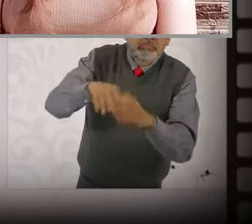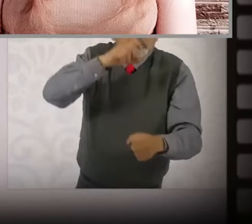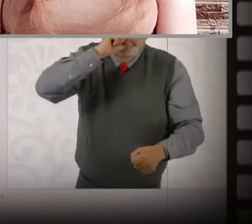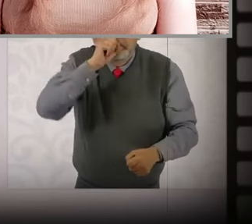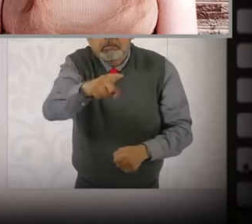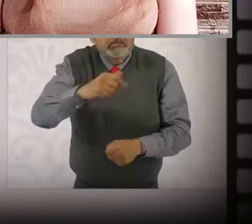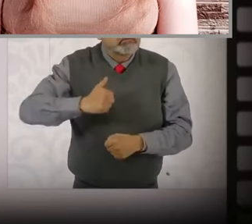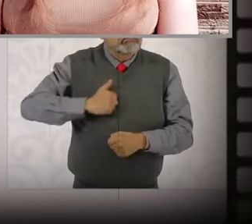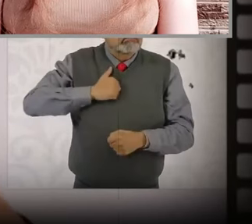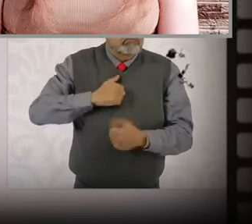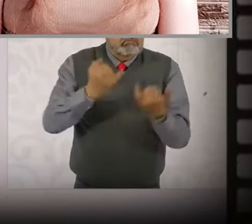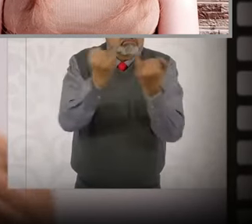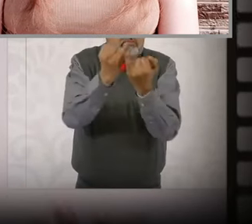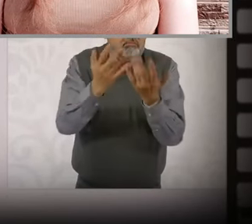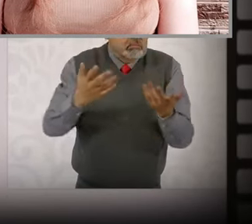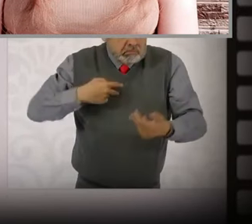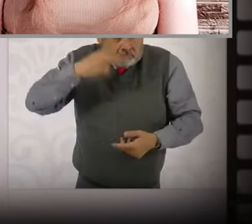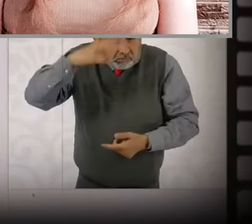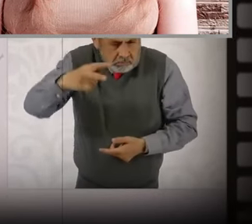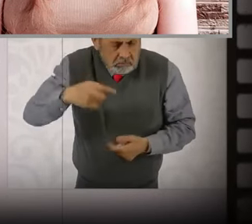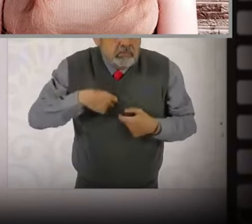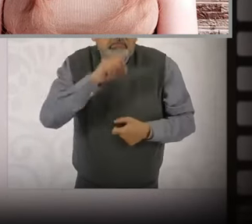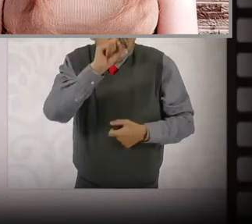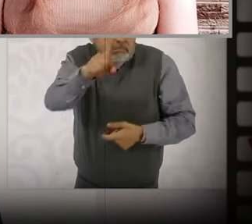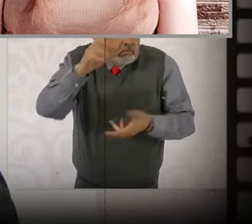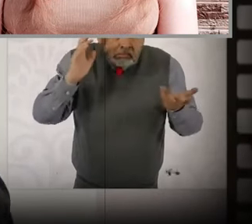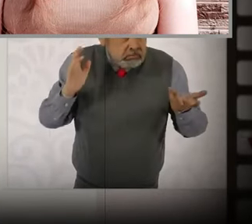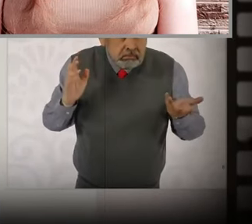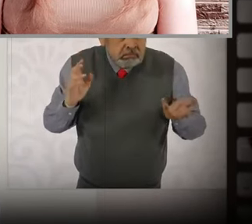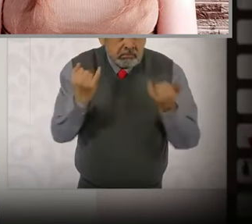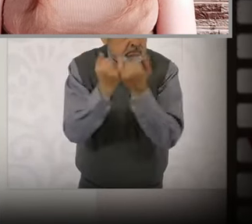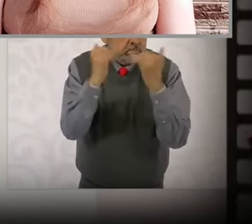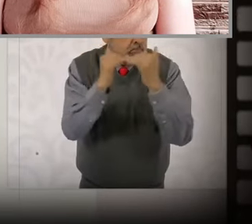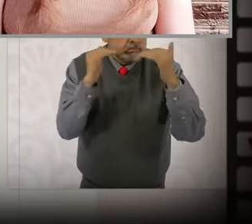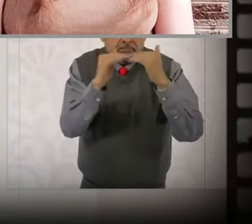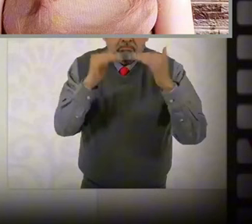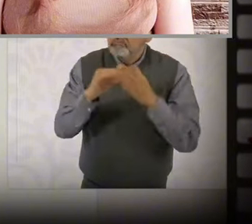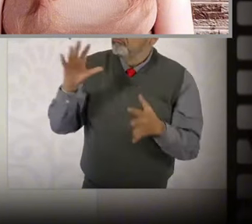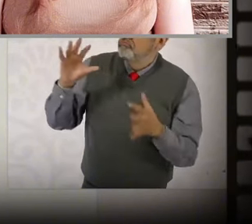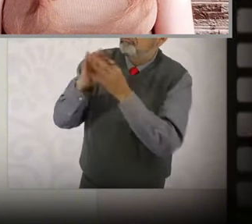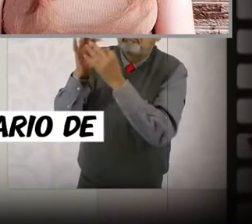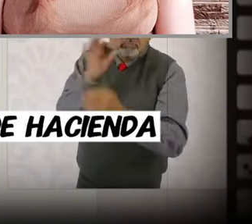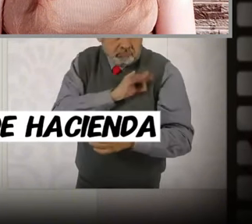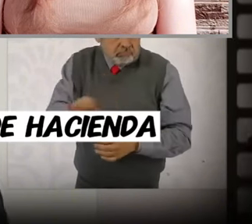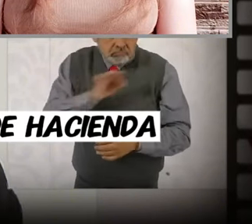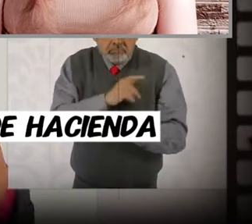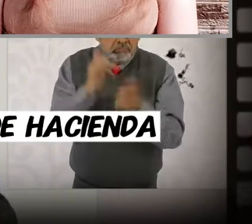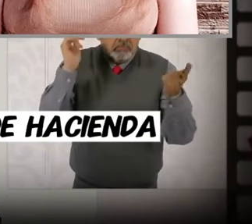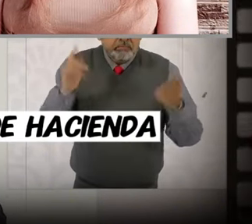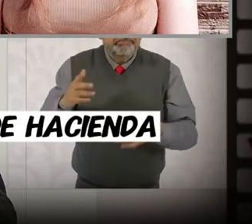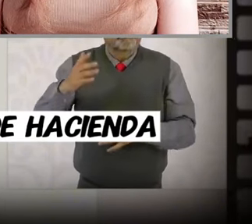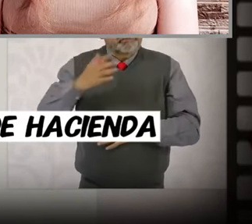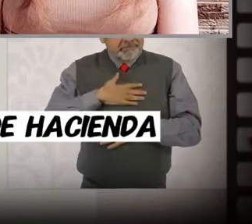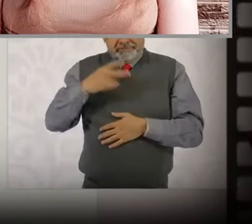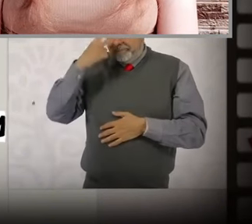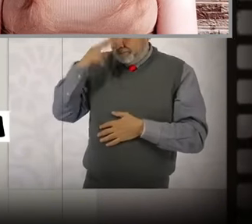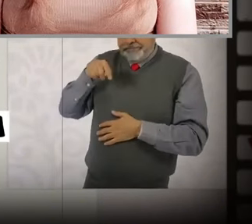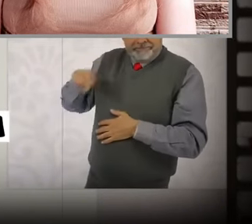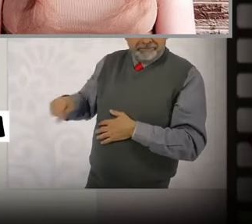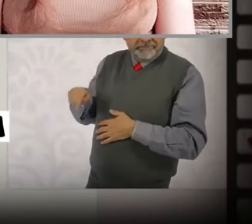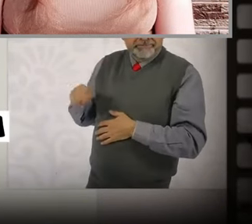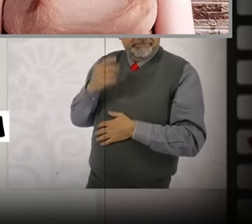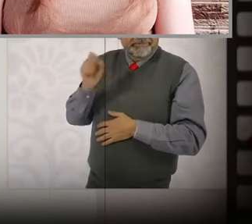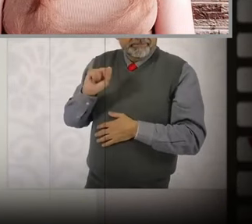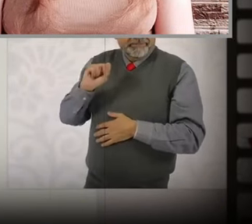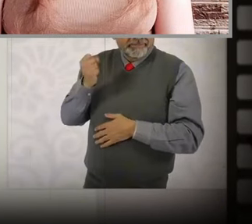también, México también. Nosotros tenemos un plan que está desarrollando el secretario de Hacienda con el